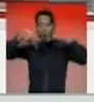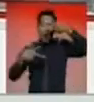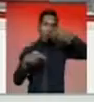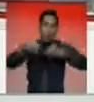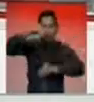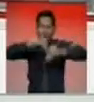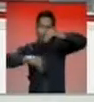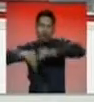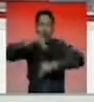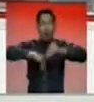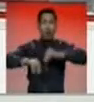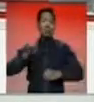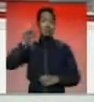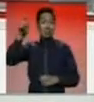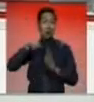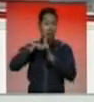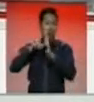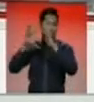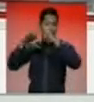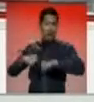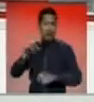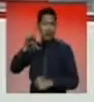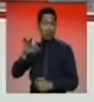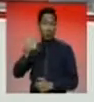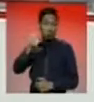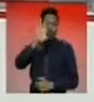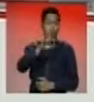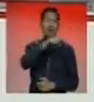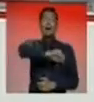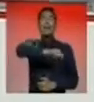para referirse al feriado bancario de